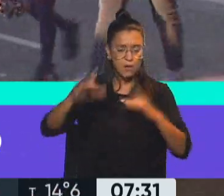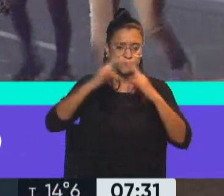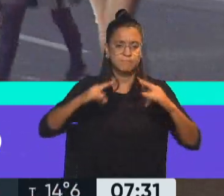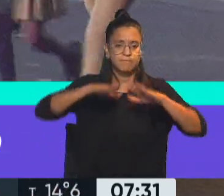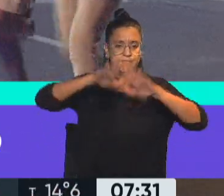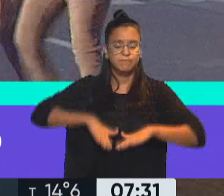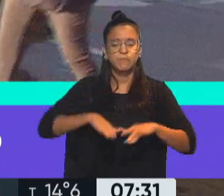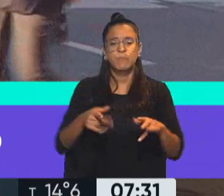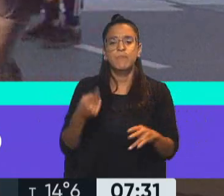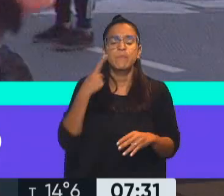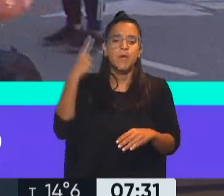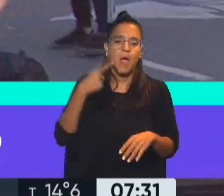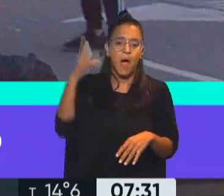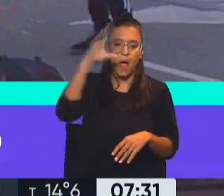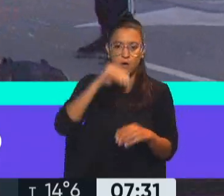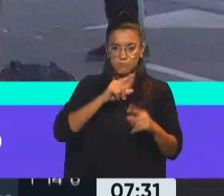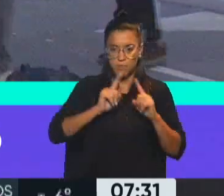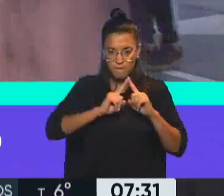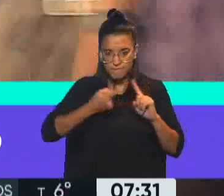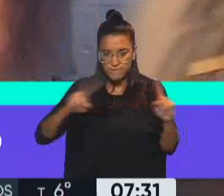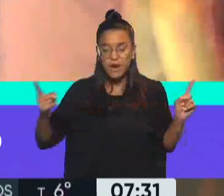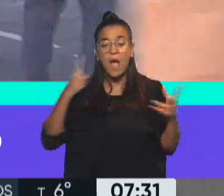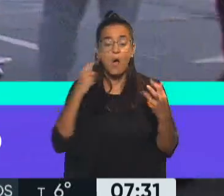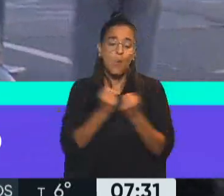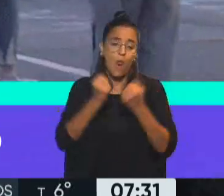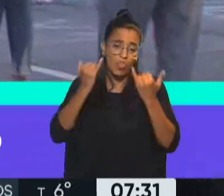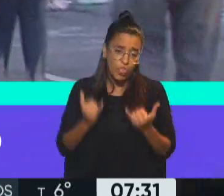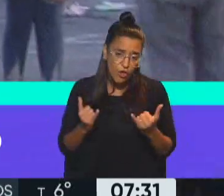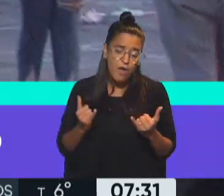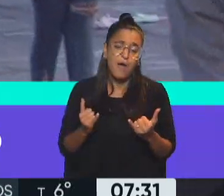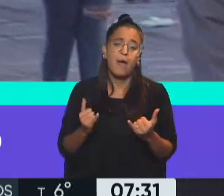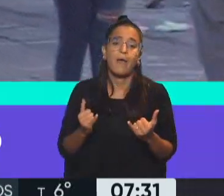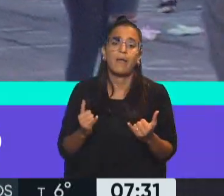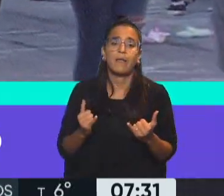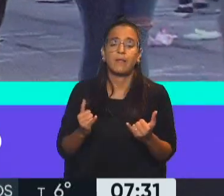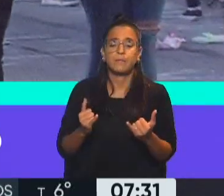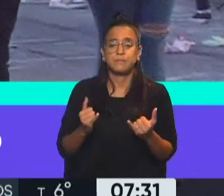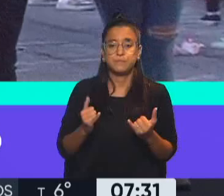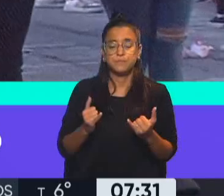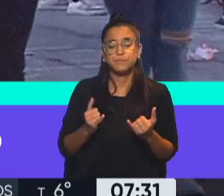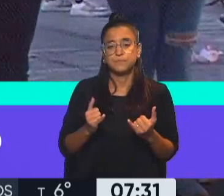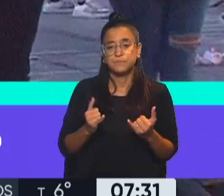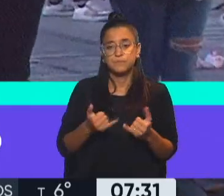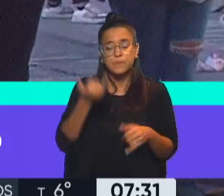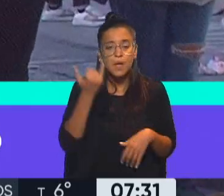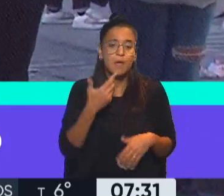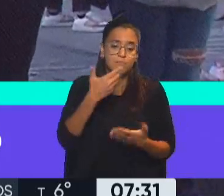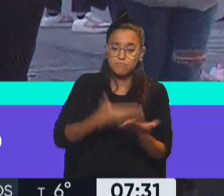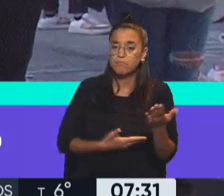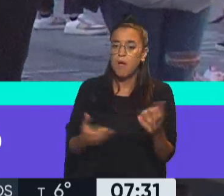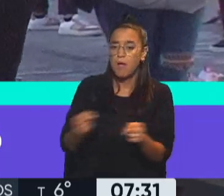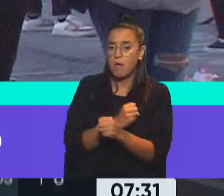creía que esto iba a durar durante casi toda la noche recordemos que hubo este principio de acuerdo y se generó este dictamen favorable